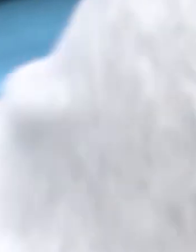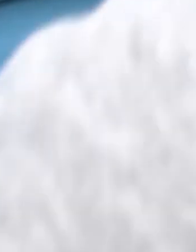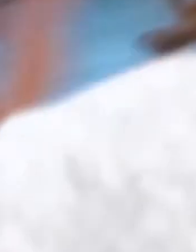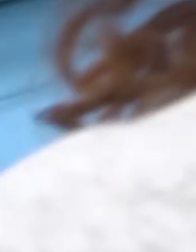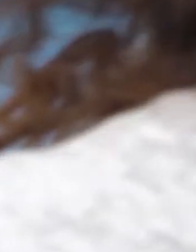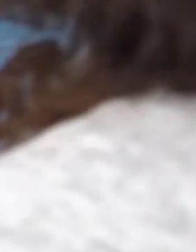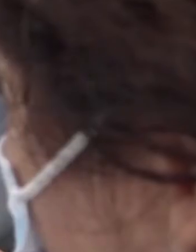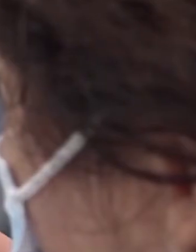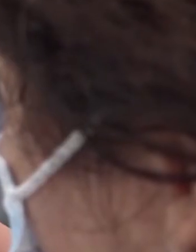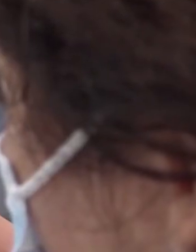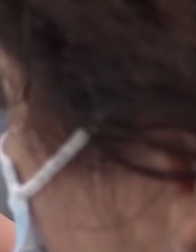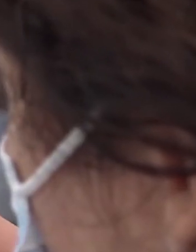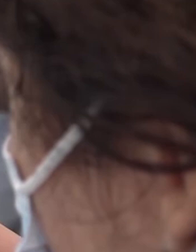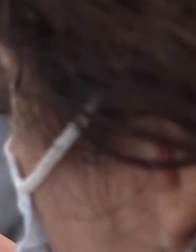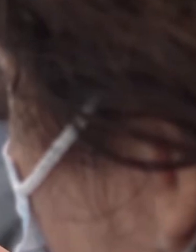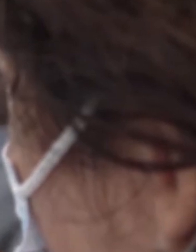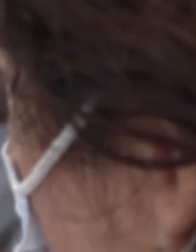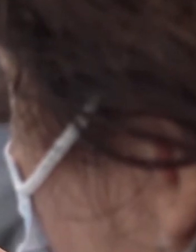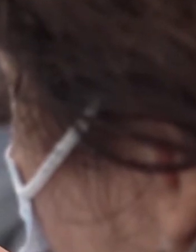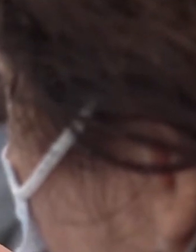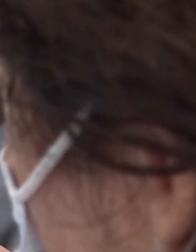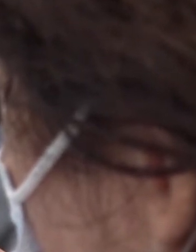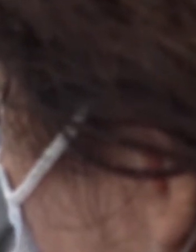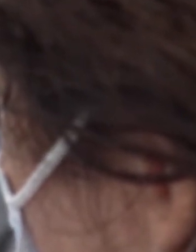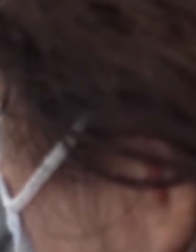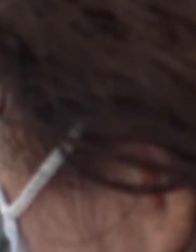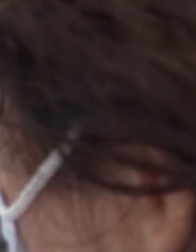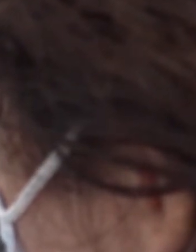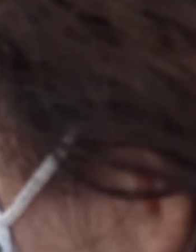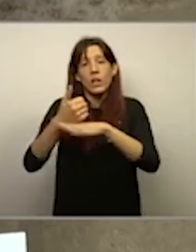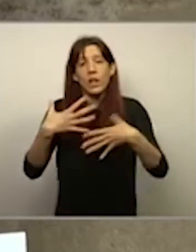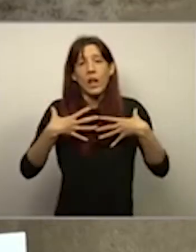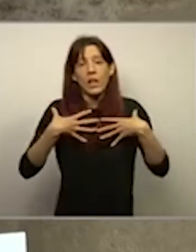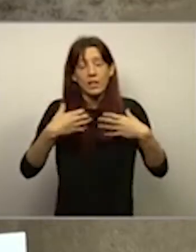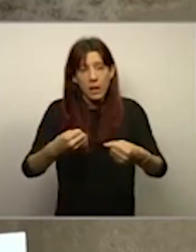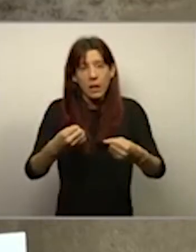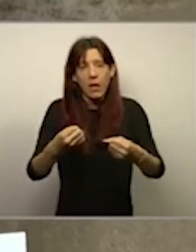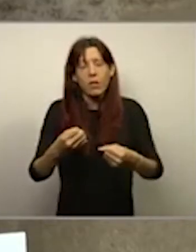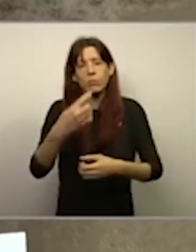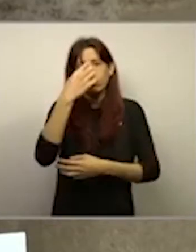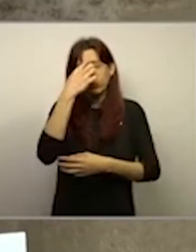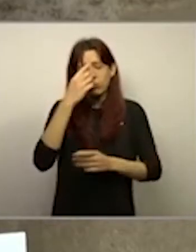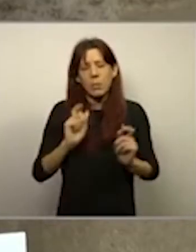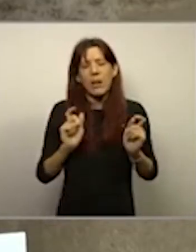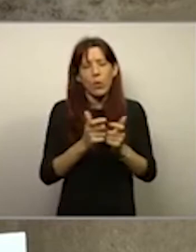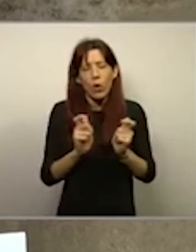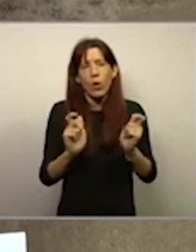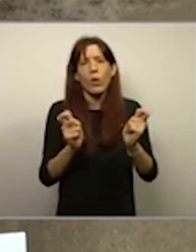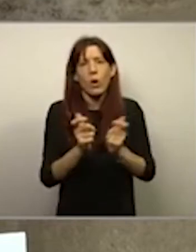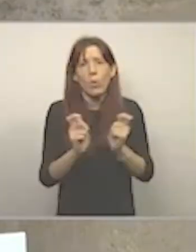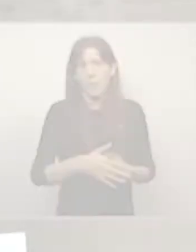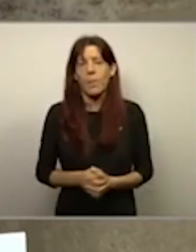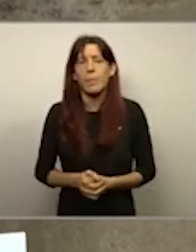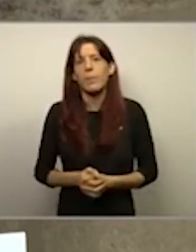medidas que volverán a someterse a flexibilización el 25 de abril la consejera sanidad mantendrá reuniones sectoriales más